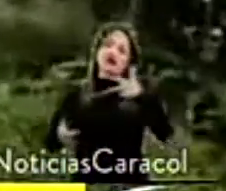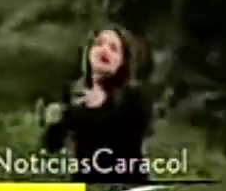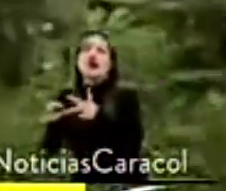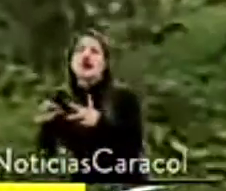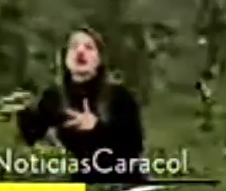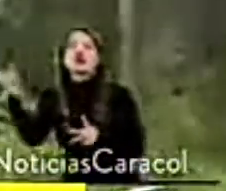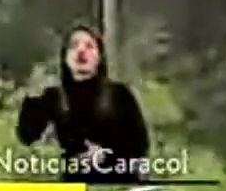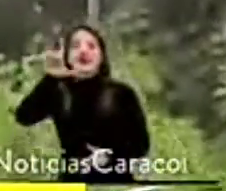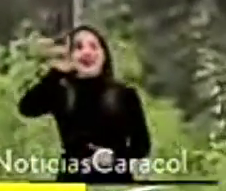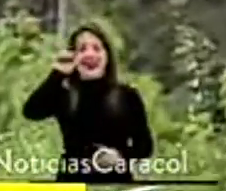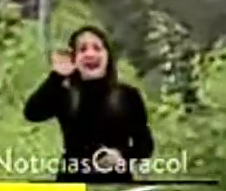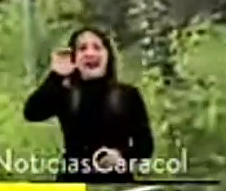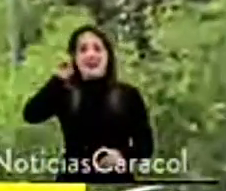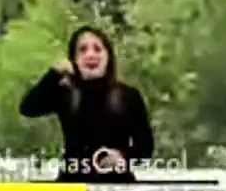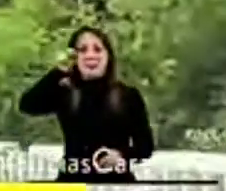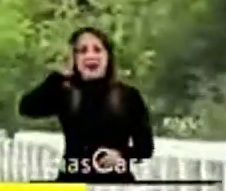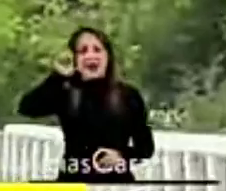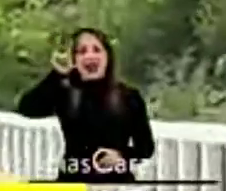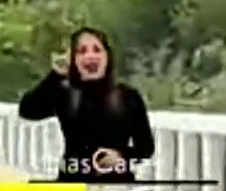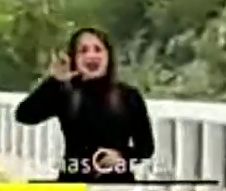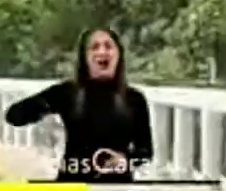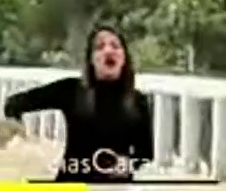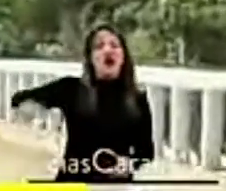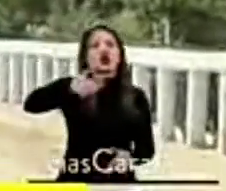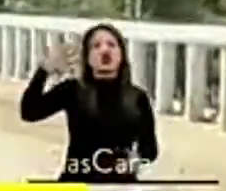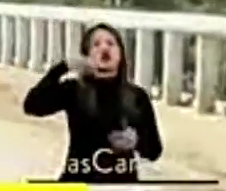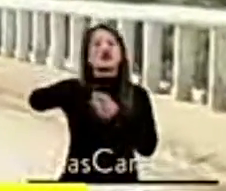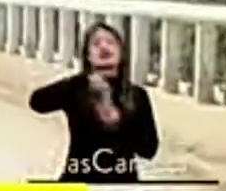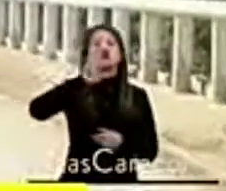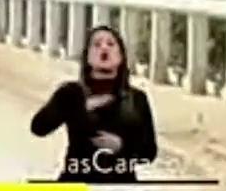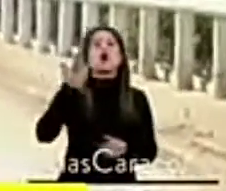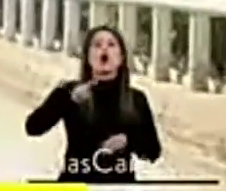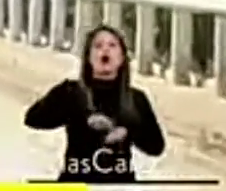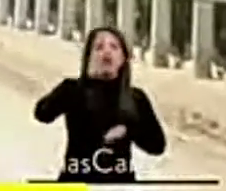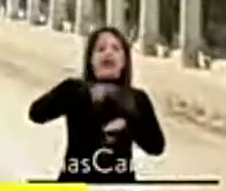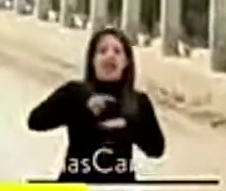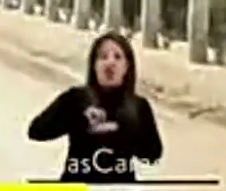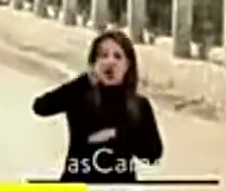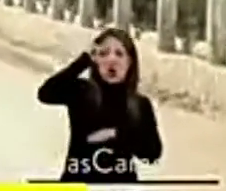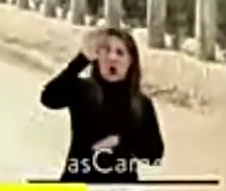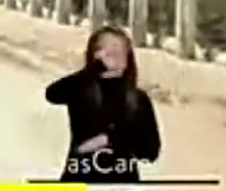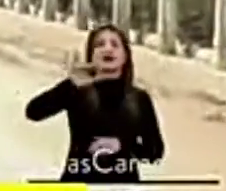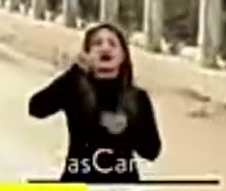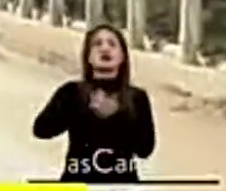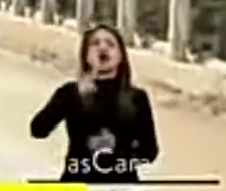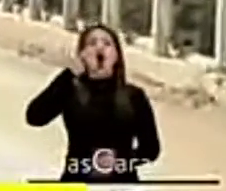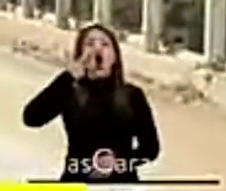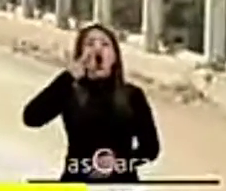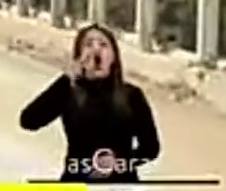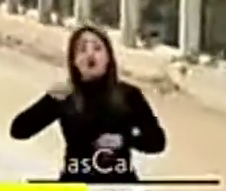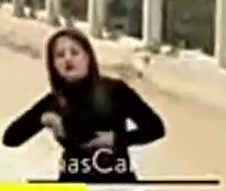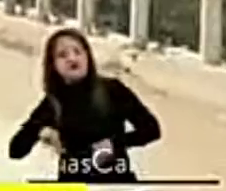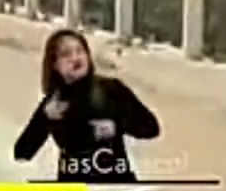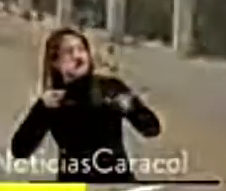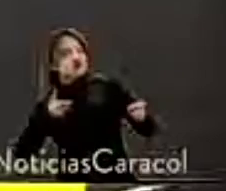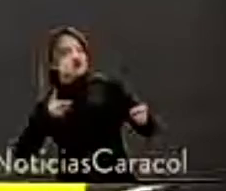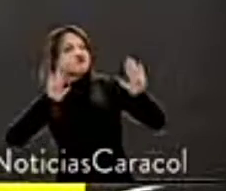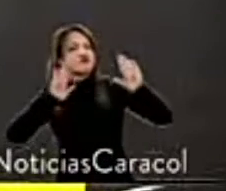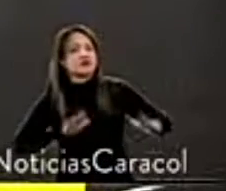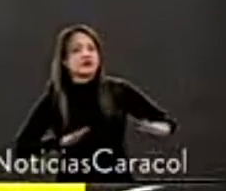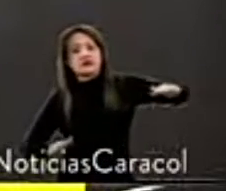de La Esmeralda, zona rural del Rosario, norte de Nariño, cuando hombres armados detuvieron el vehículo en un retén ilegal. Cuando estos